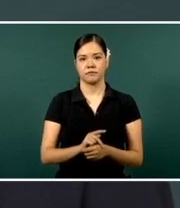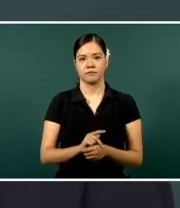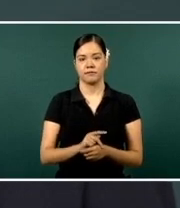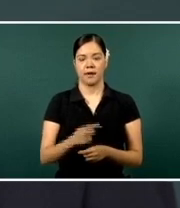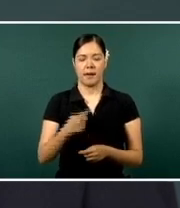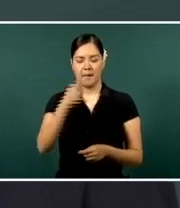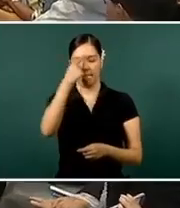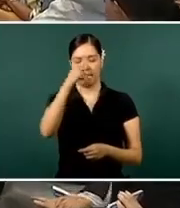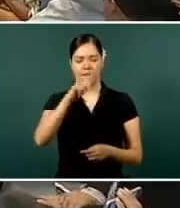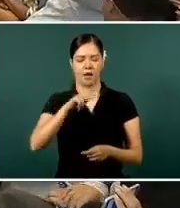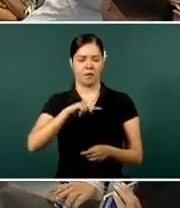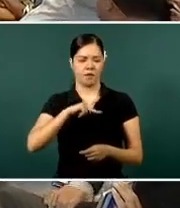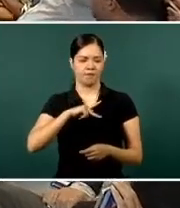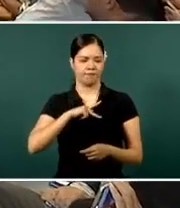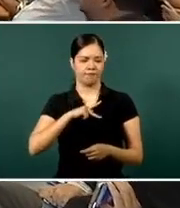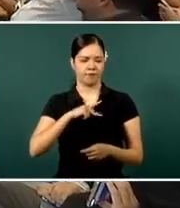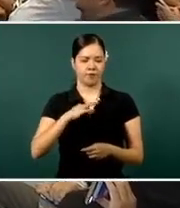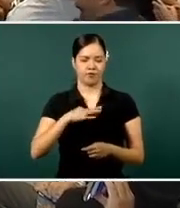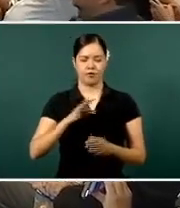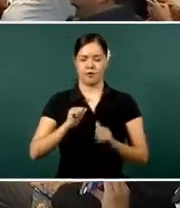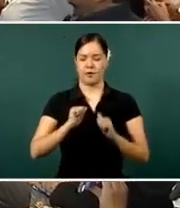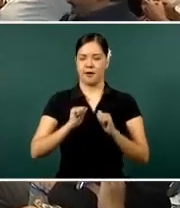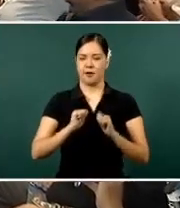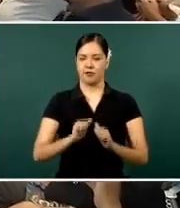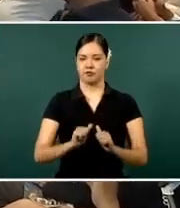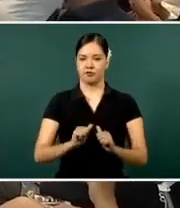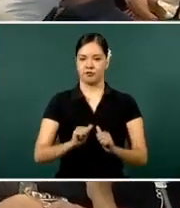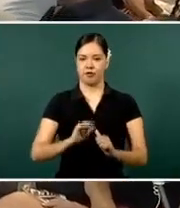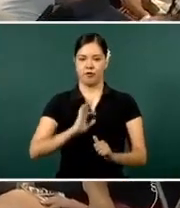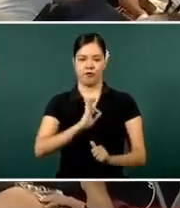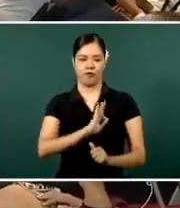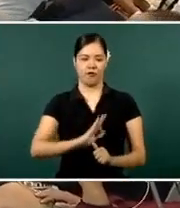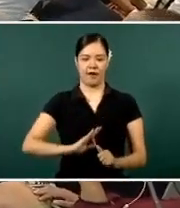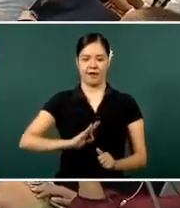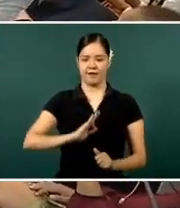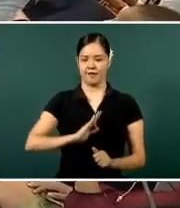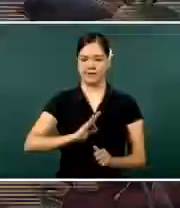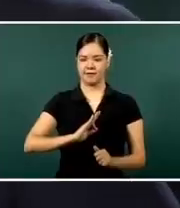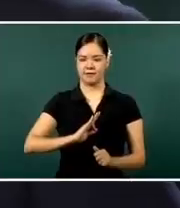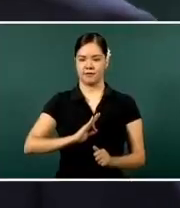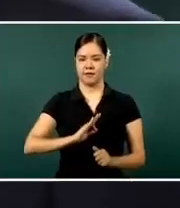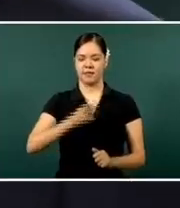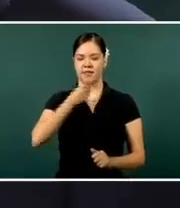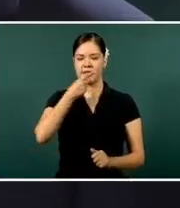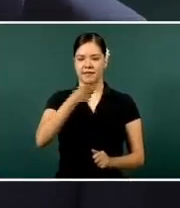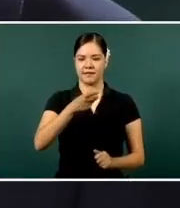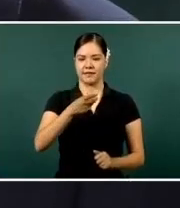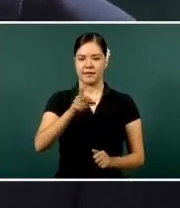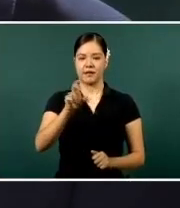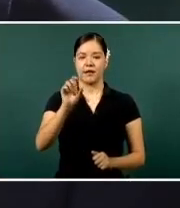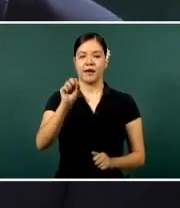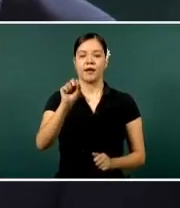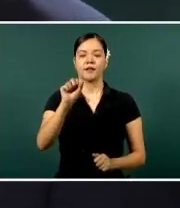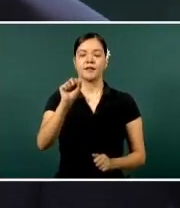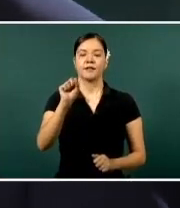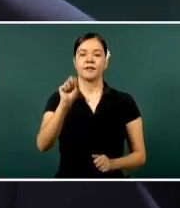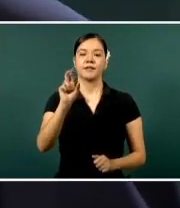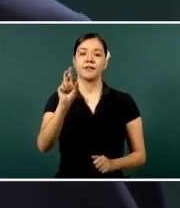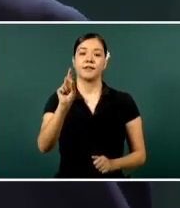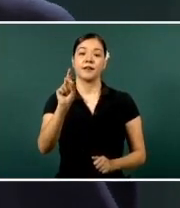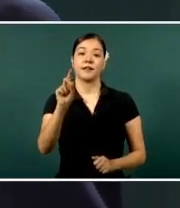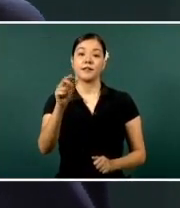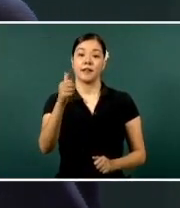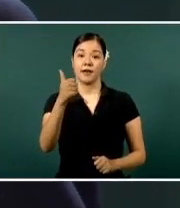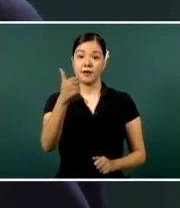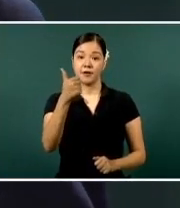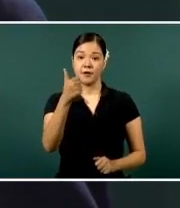satisfactorio poder decir que los 39 municipios de Durango, que los conozco todos,